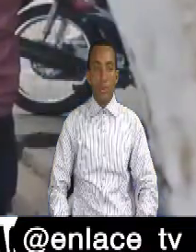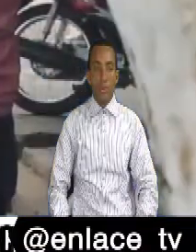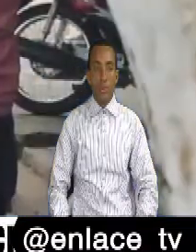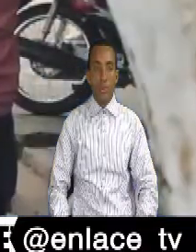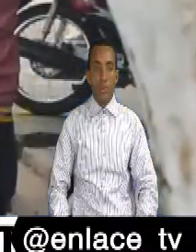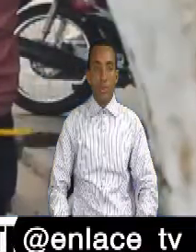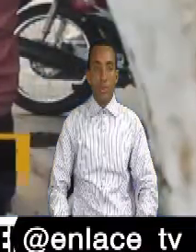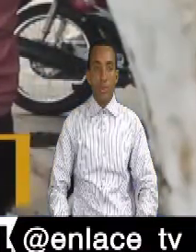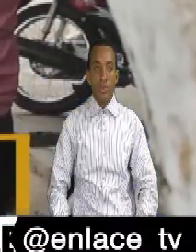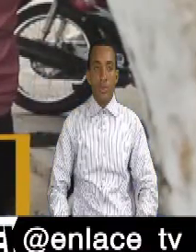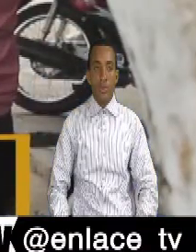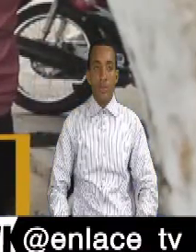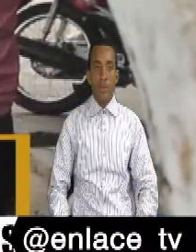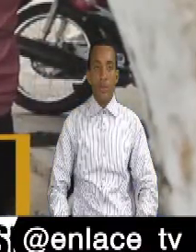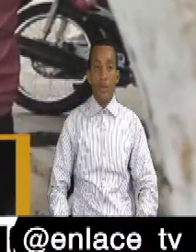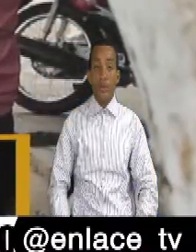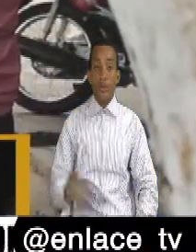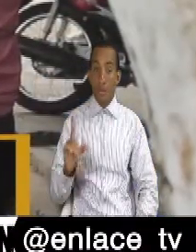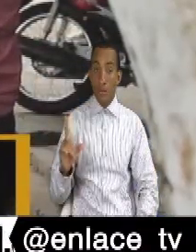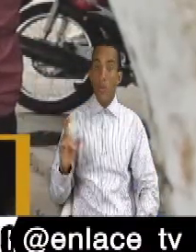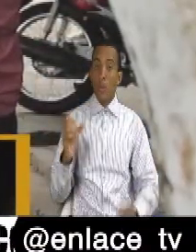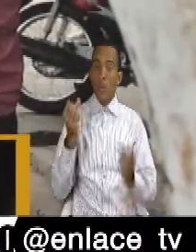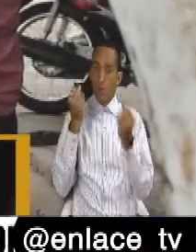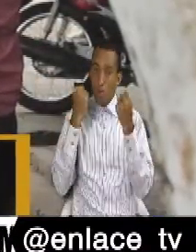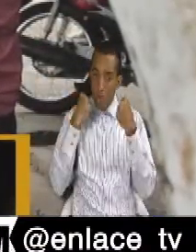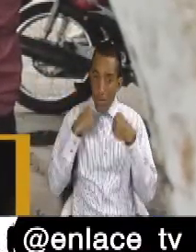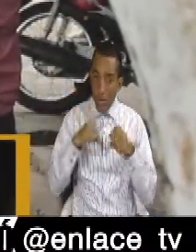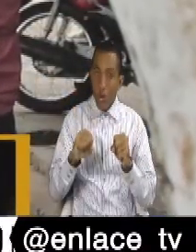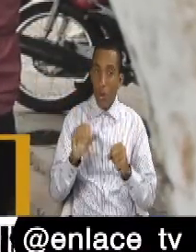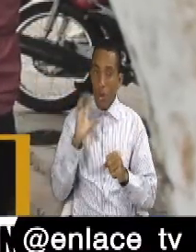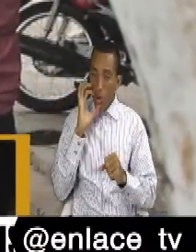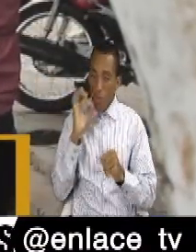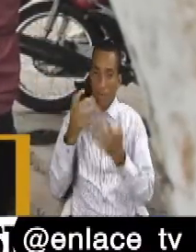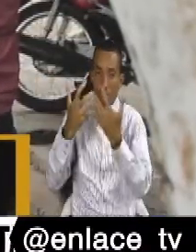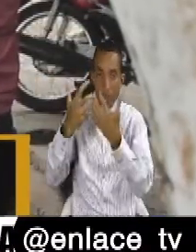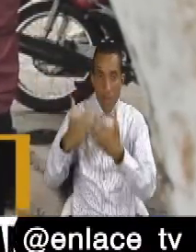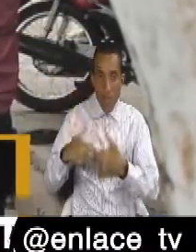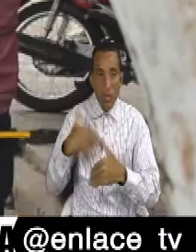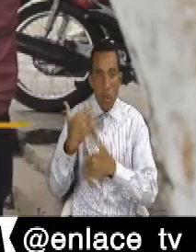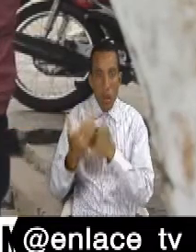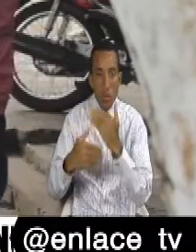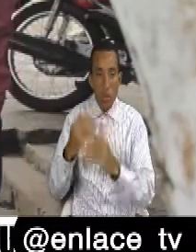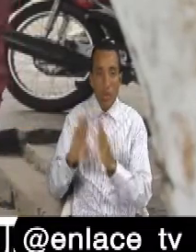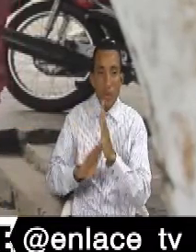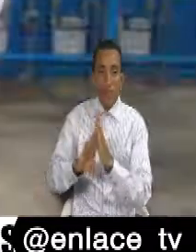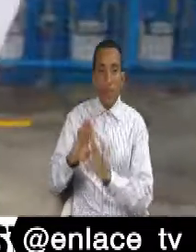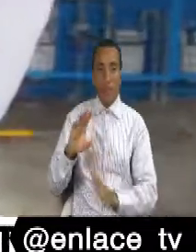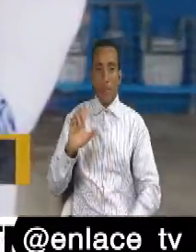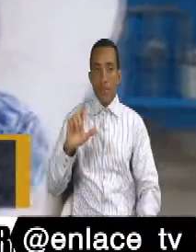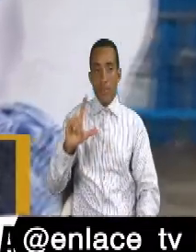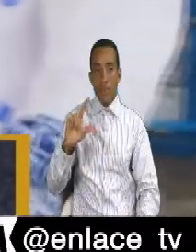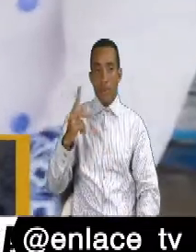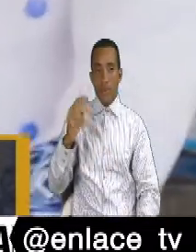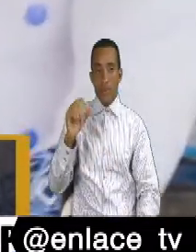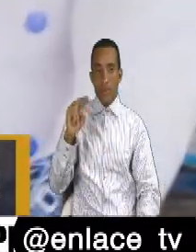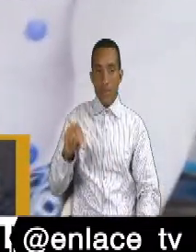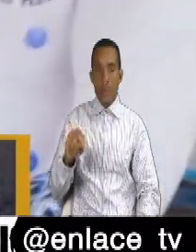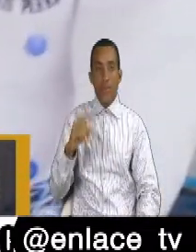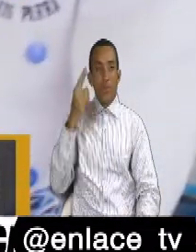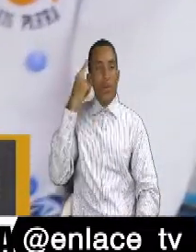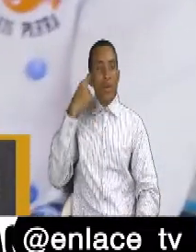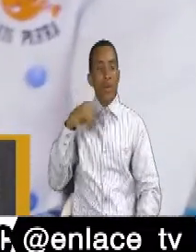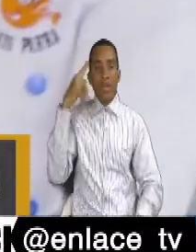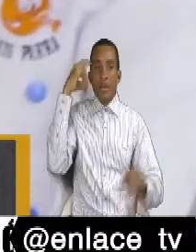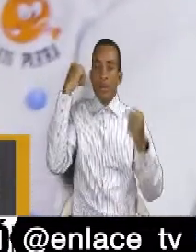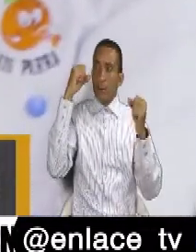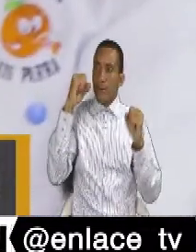Un ejemplo de tesón y superación se refleja en la empresa en crecimiento de Elkin Parra, un joven barranqueño que un día, en medio de la preocupación por